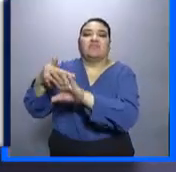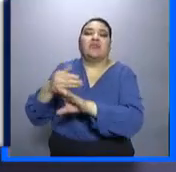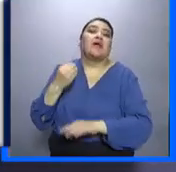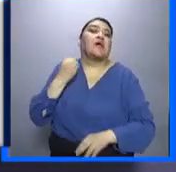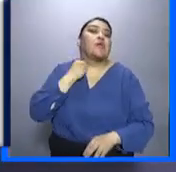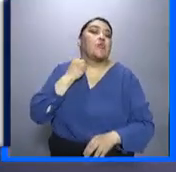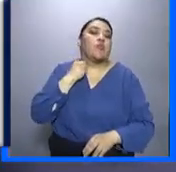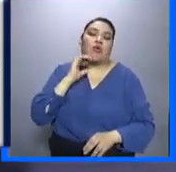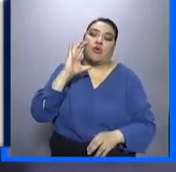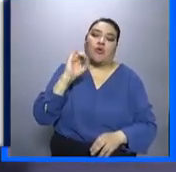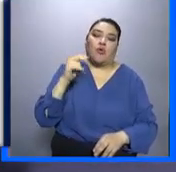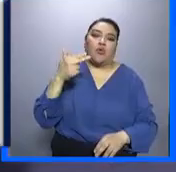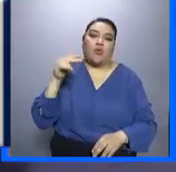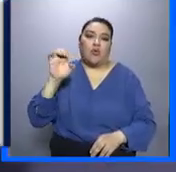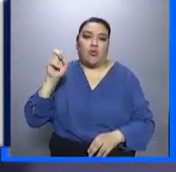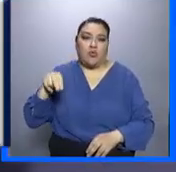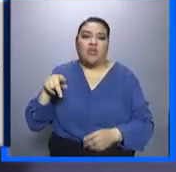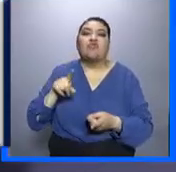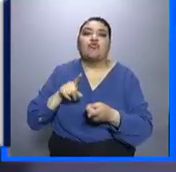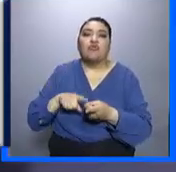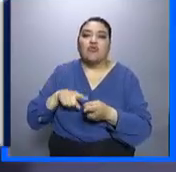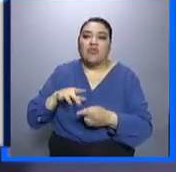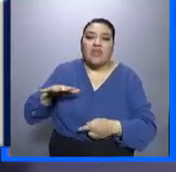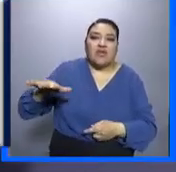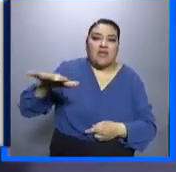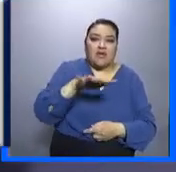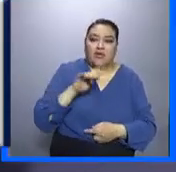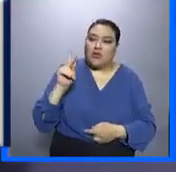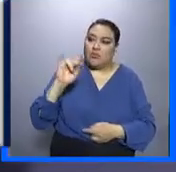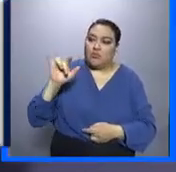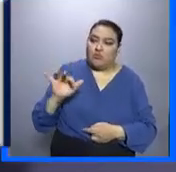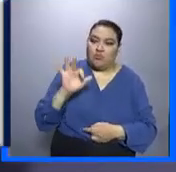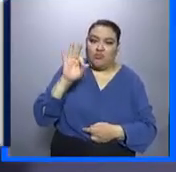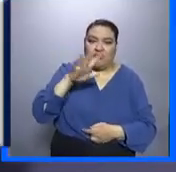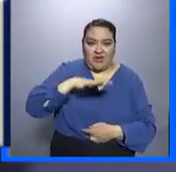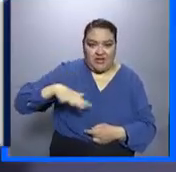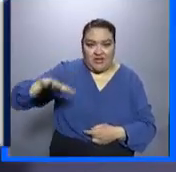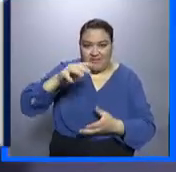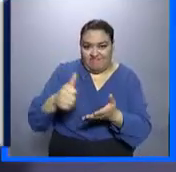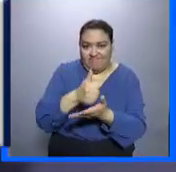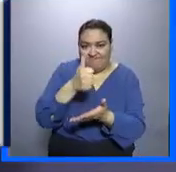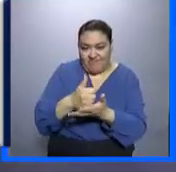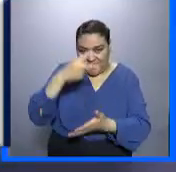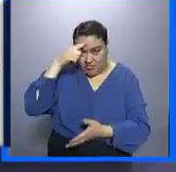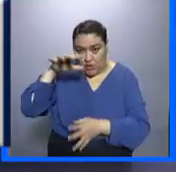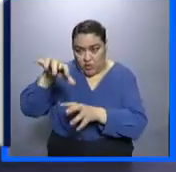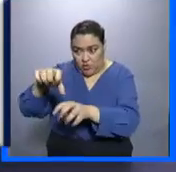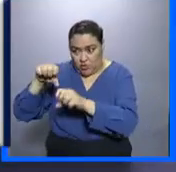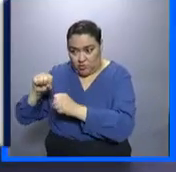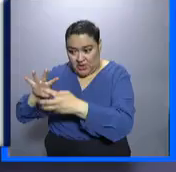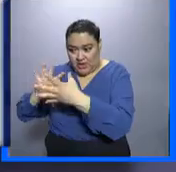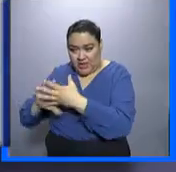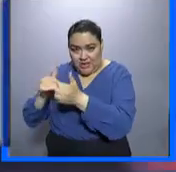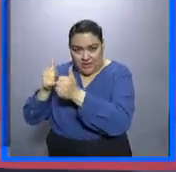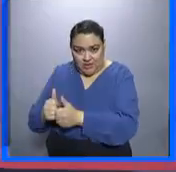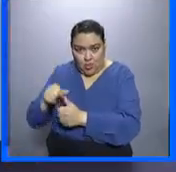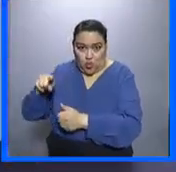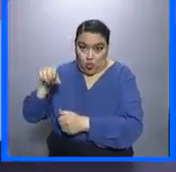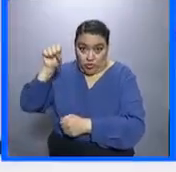abogado David Cohen, ocurrido a las afueras de la sede del Poder Judicial capitalino. Continuará en prisión preventiva en el Reclusorio